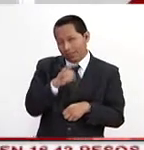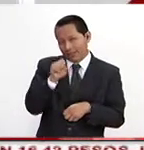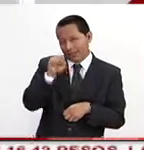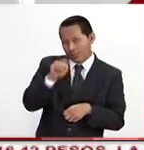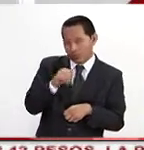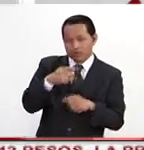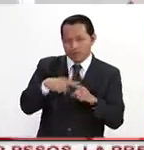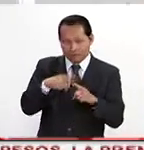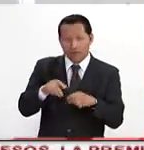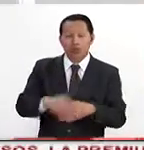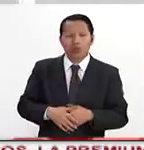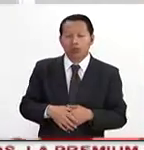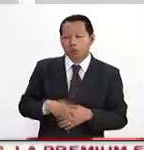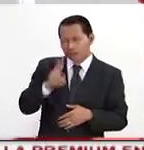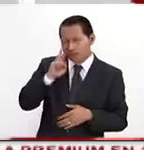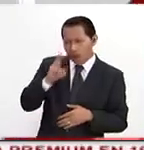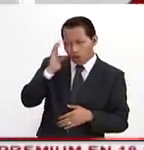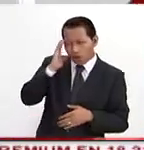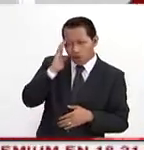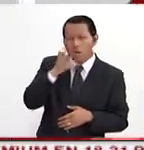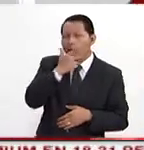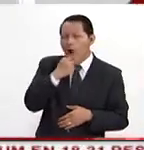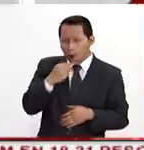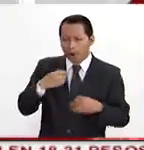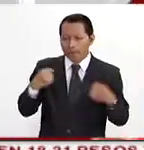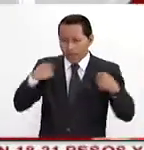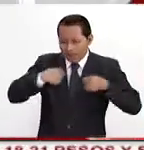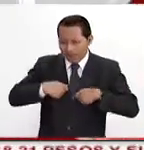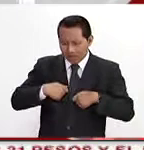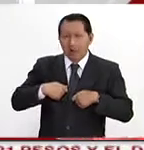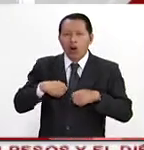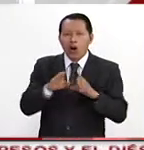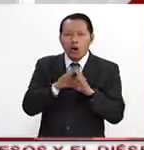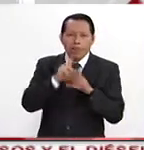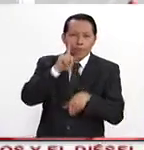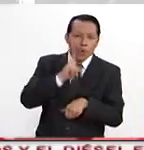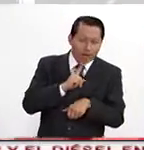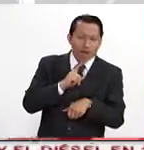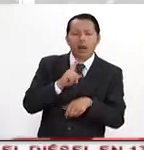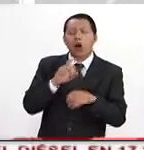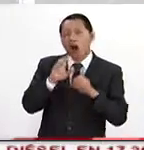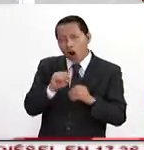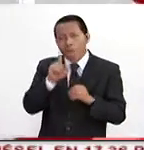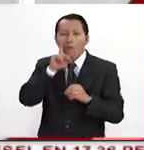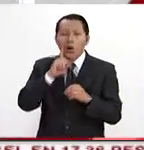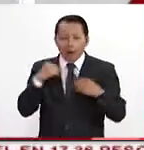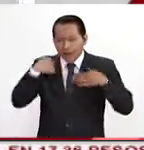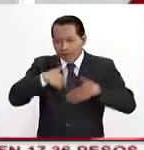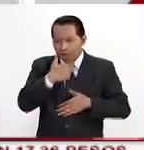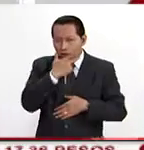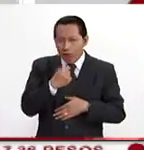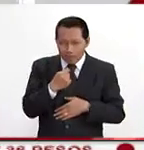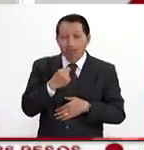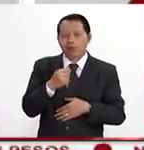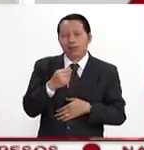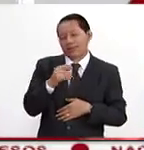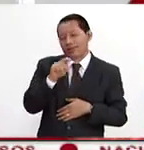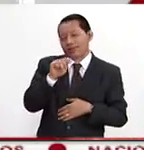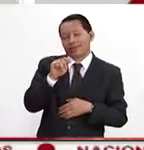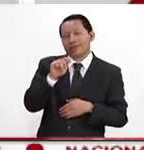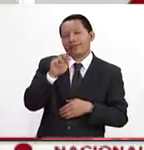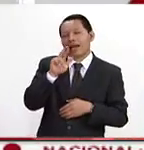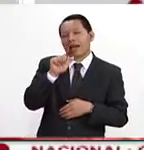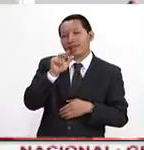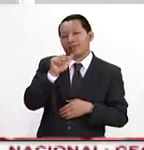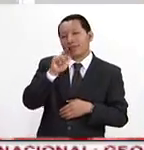algún hombre que se vista como mujer o alguna mujer que se vista como hombre mejor conocido como trasvesti 41 % para hacerles